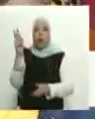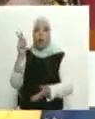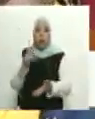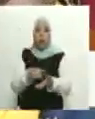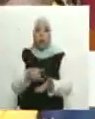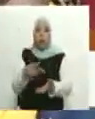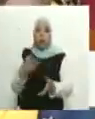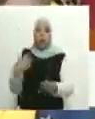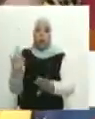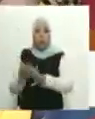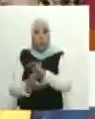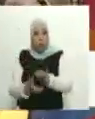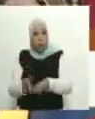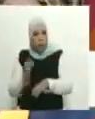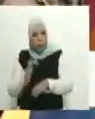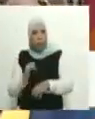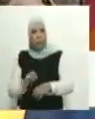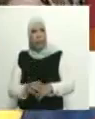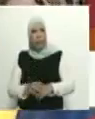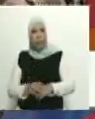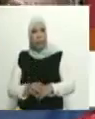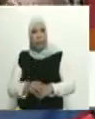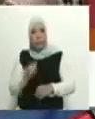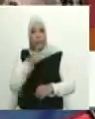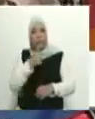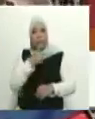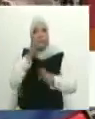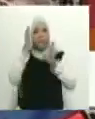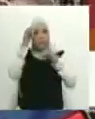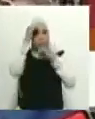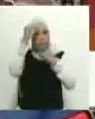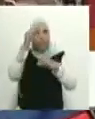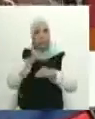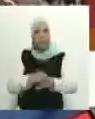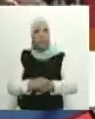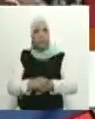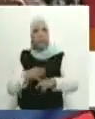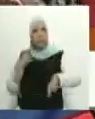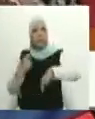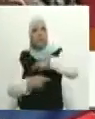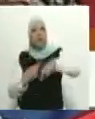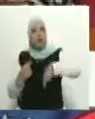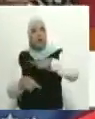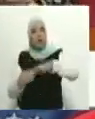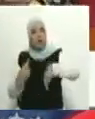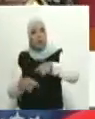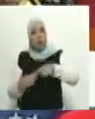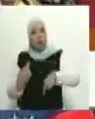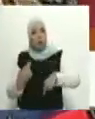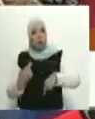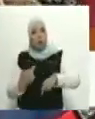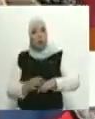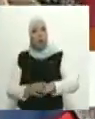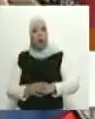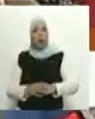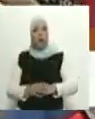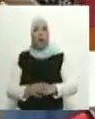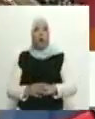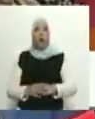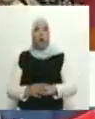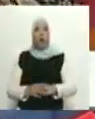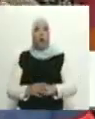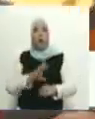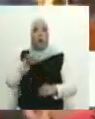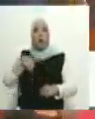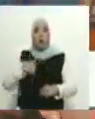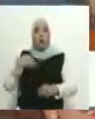Es un problema que tenemos. ¿Quién va a atender eso? La revolución. De aquí nos vamos